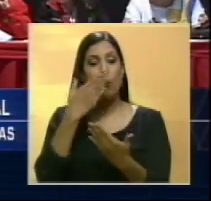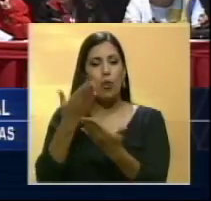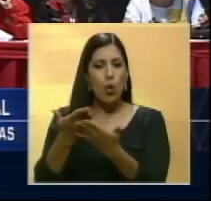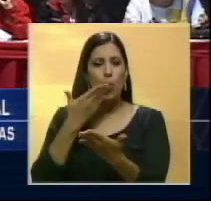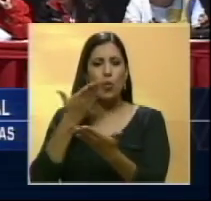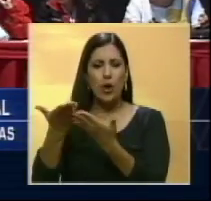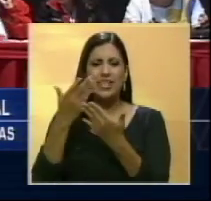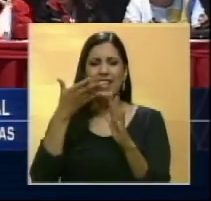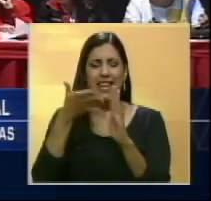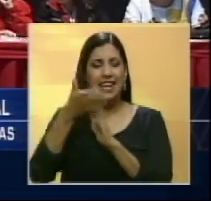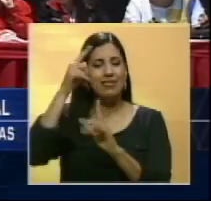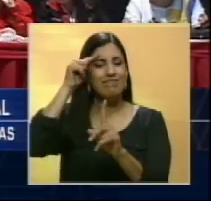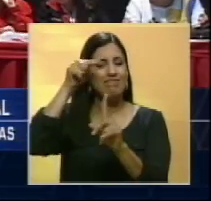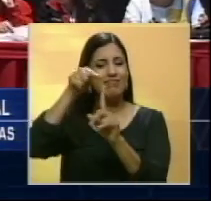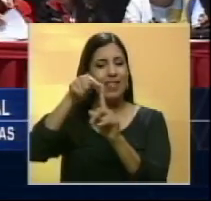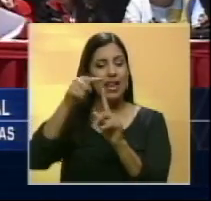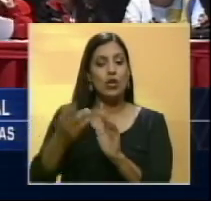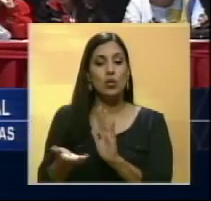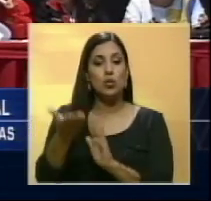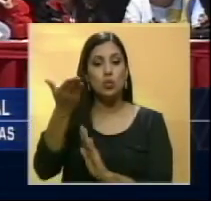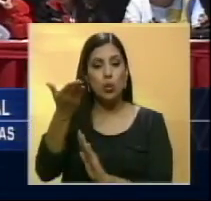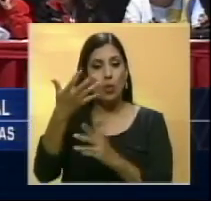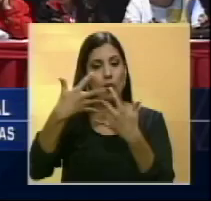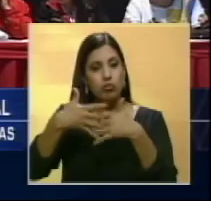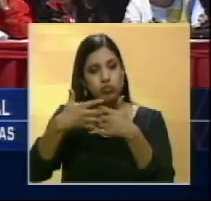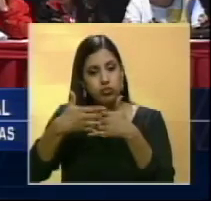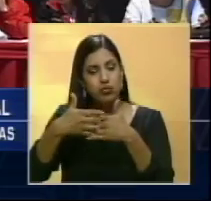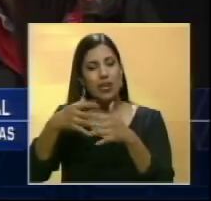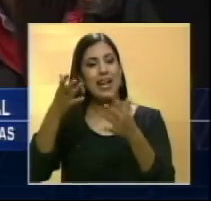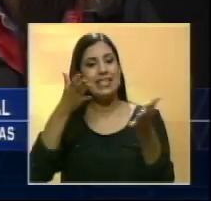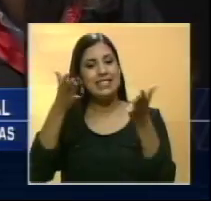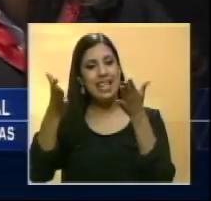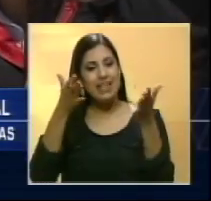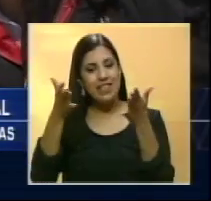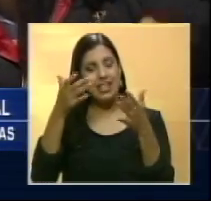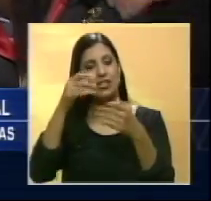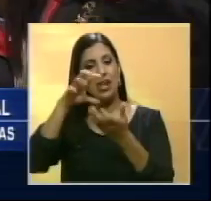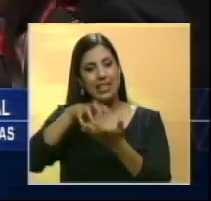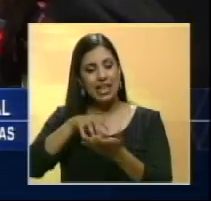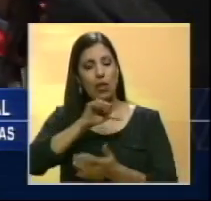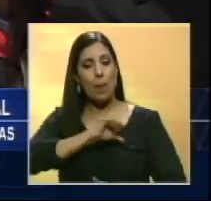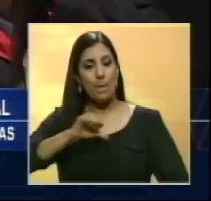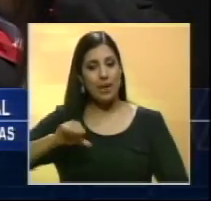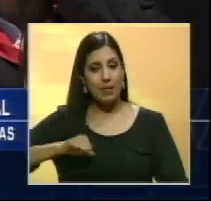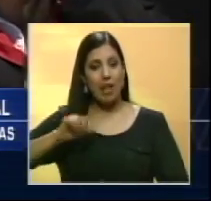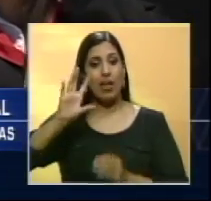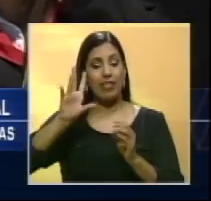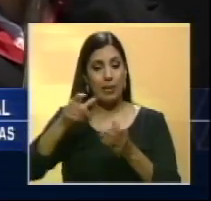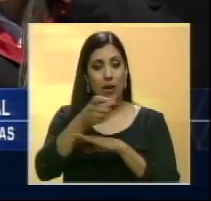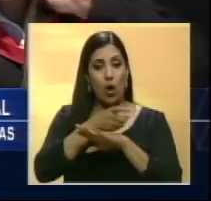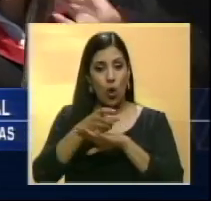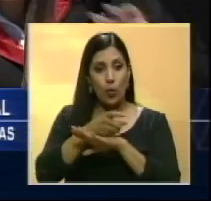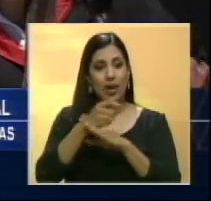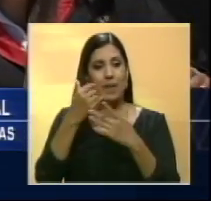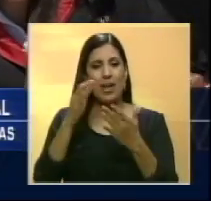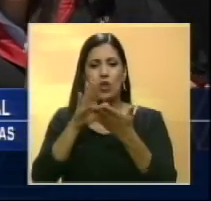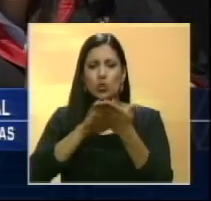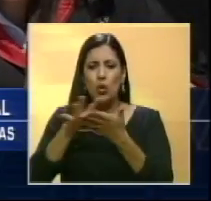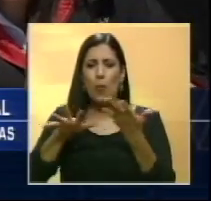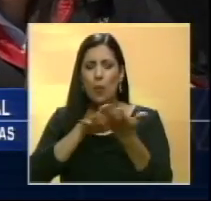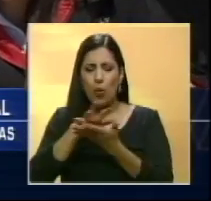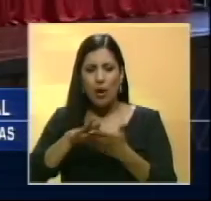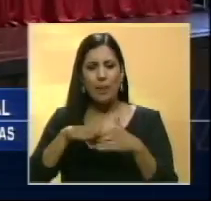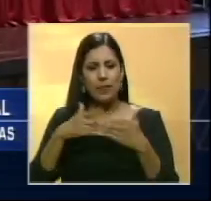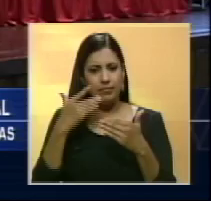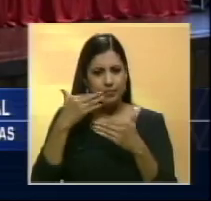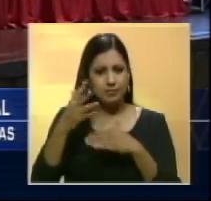propuestas tiene como eje central el incremento de la producción en las empresas estatales, privadas y cómo corregir las distorsiones que se han